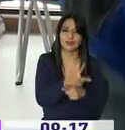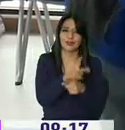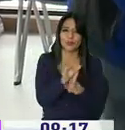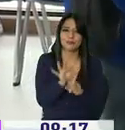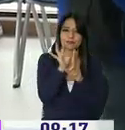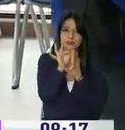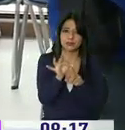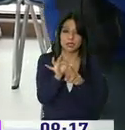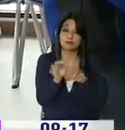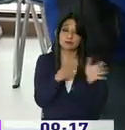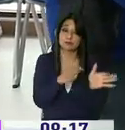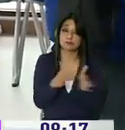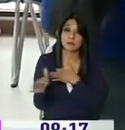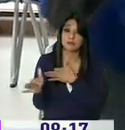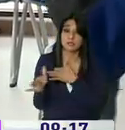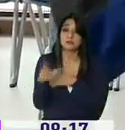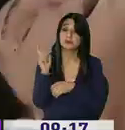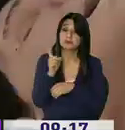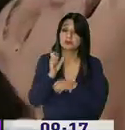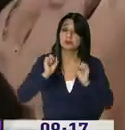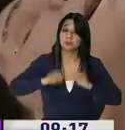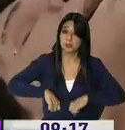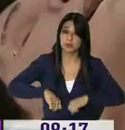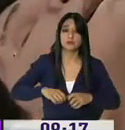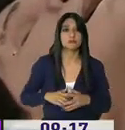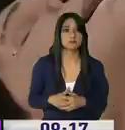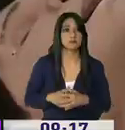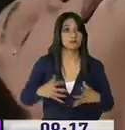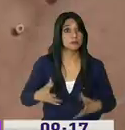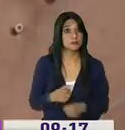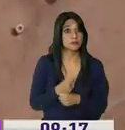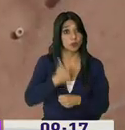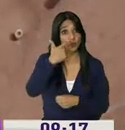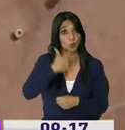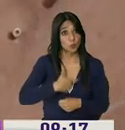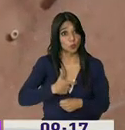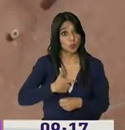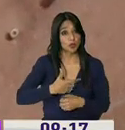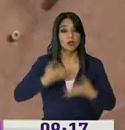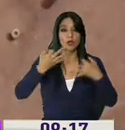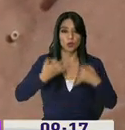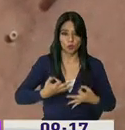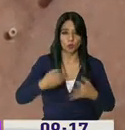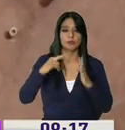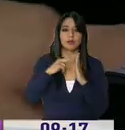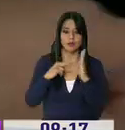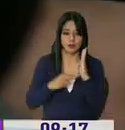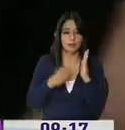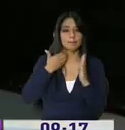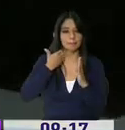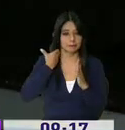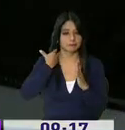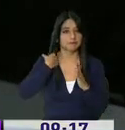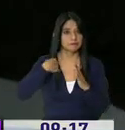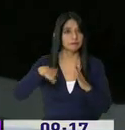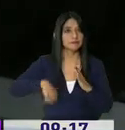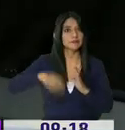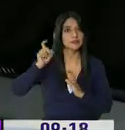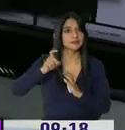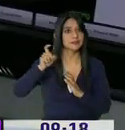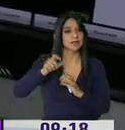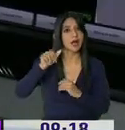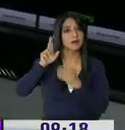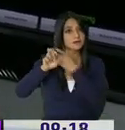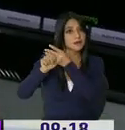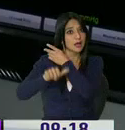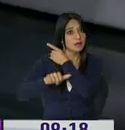efectivas para los tratamientos requeridos, seguras para el paciente, que cumplan con la reglamentación necesaria por el ARSA,